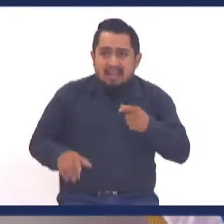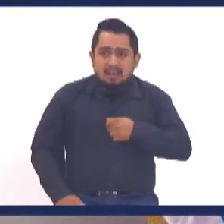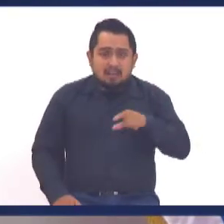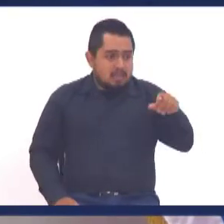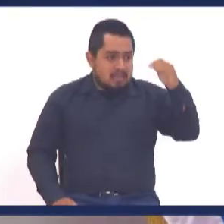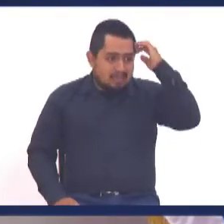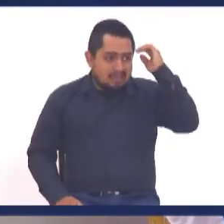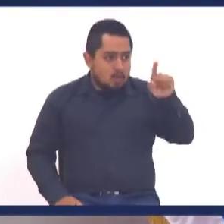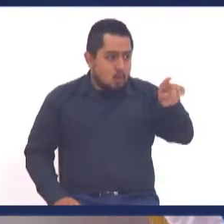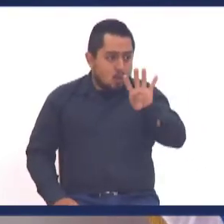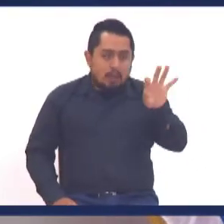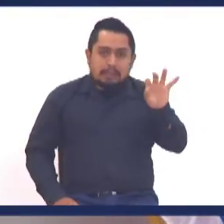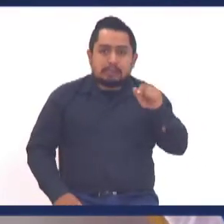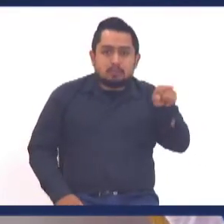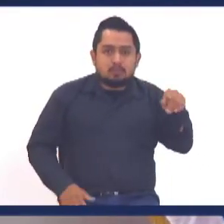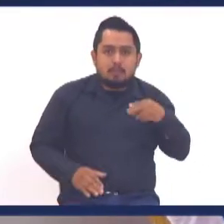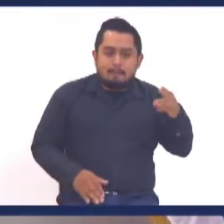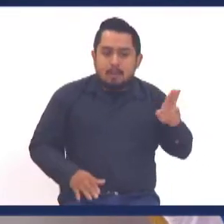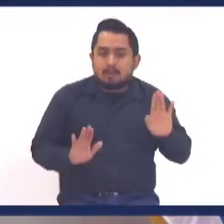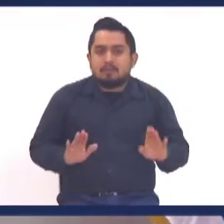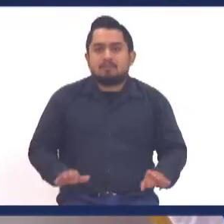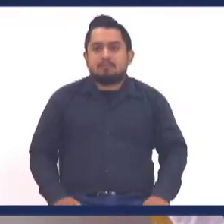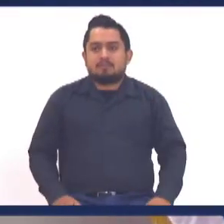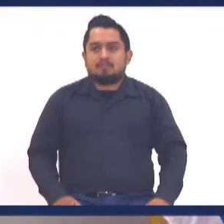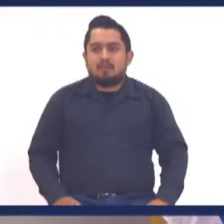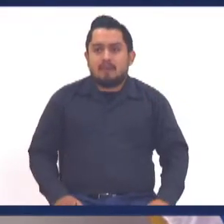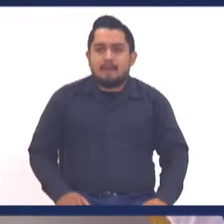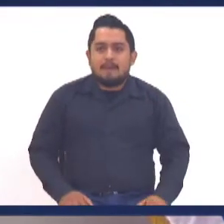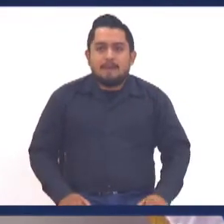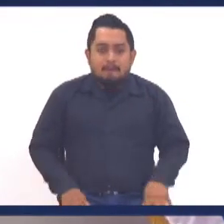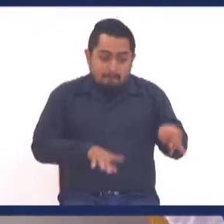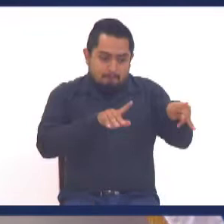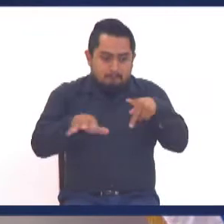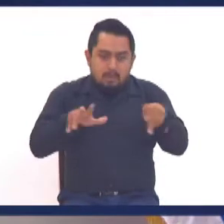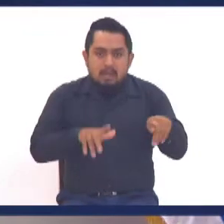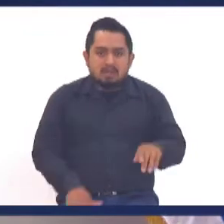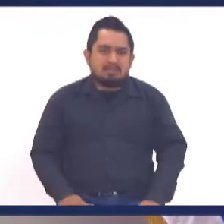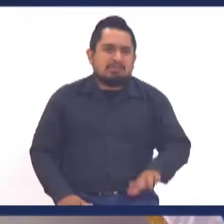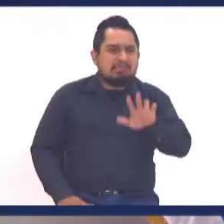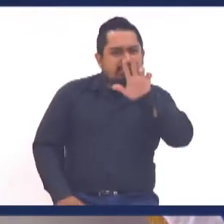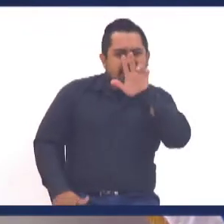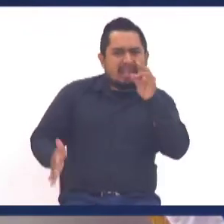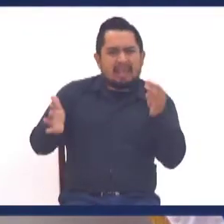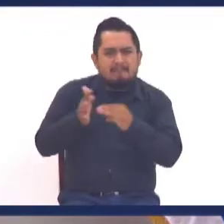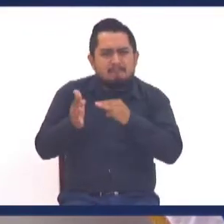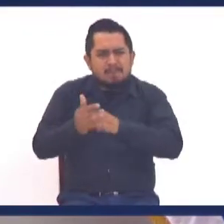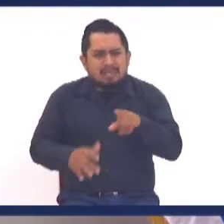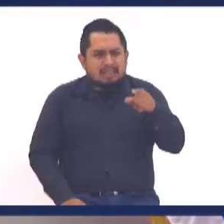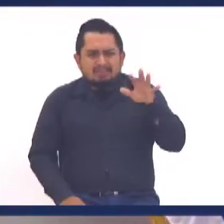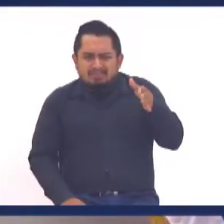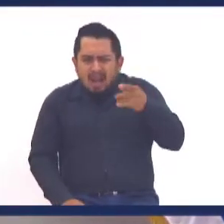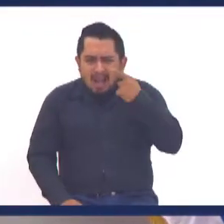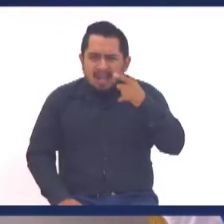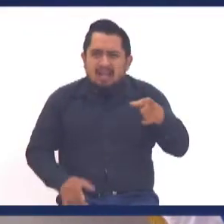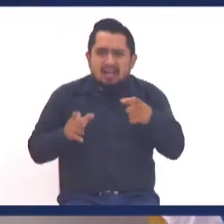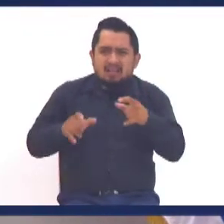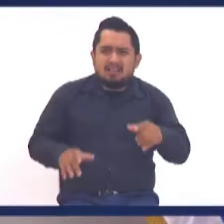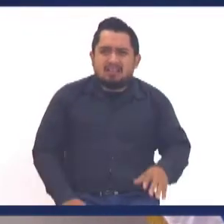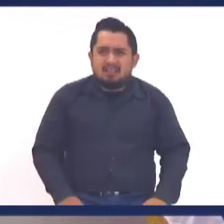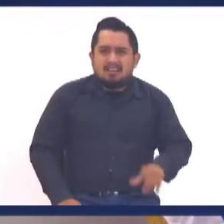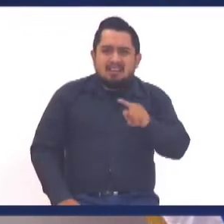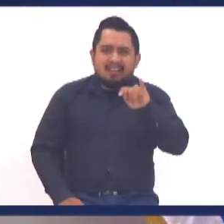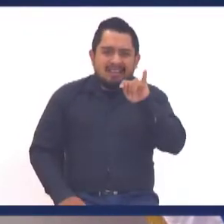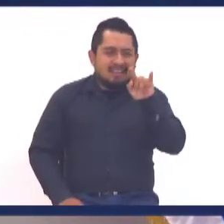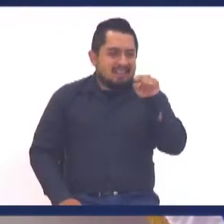49.9 men y hermanas para ti 300 mil 211 pero bueno mira tirza que anda la